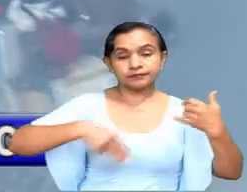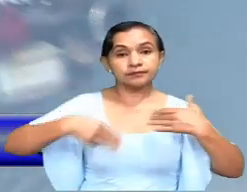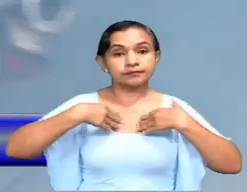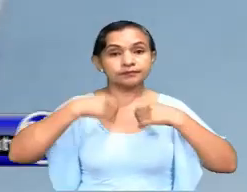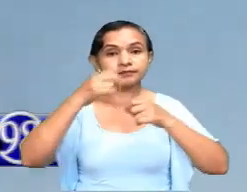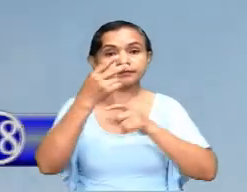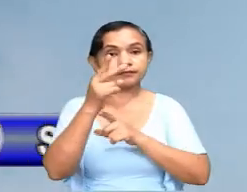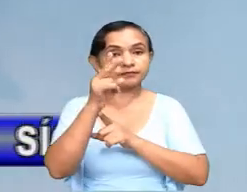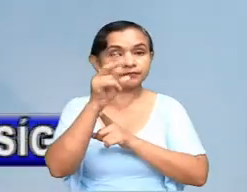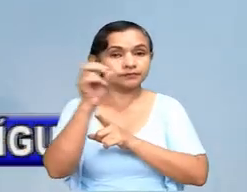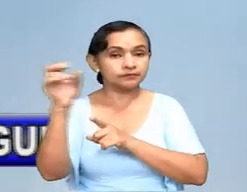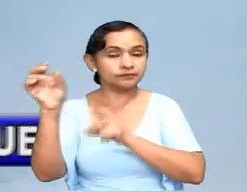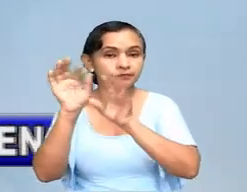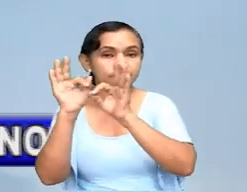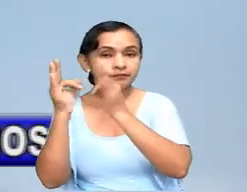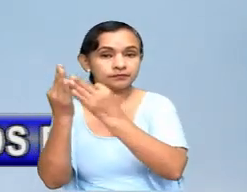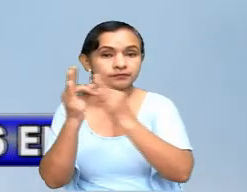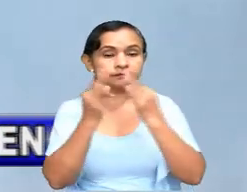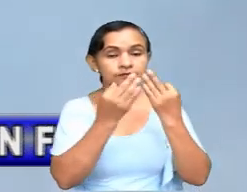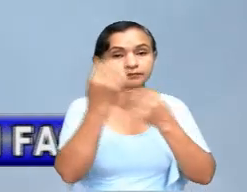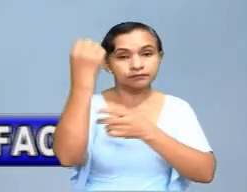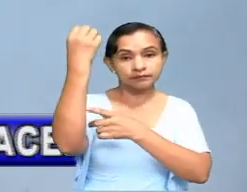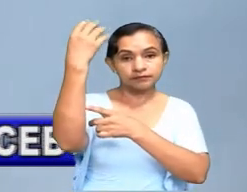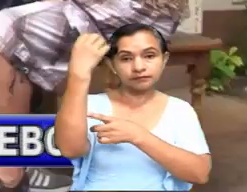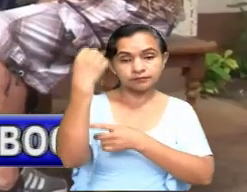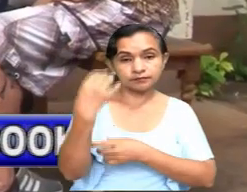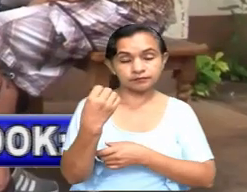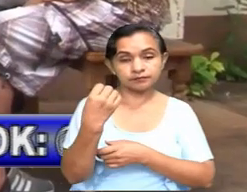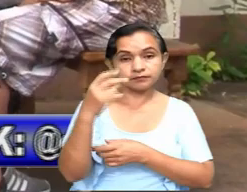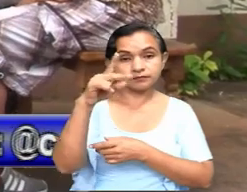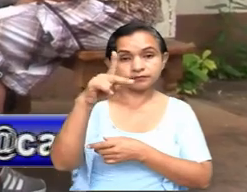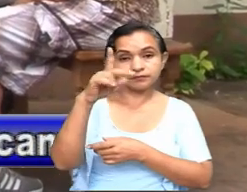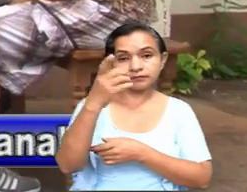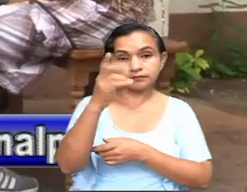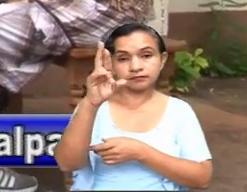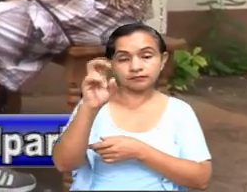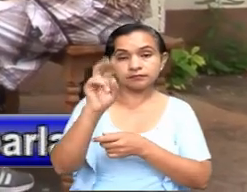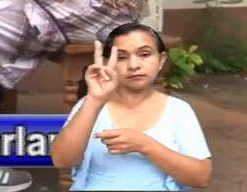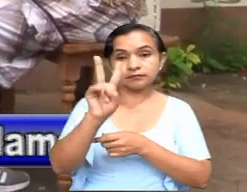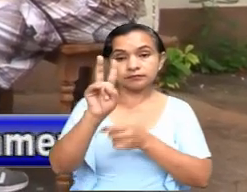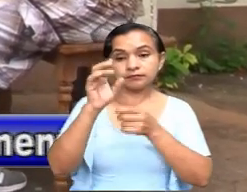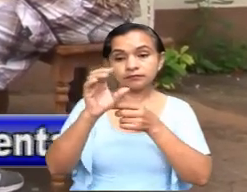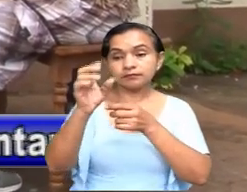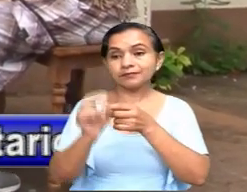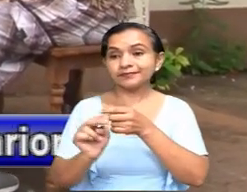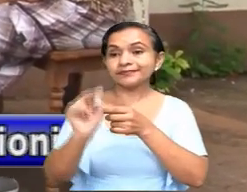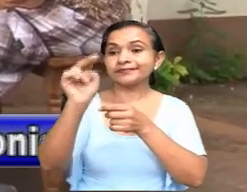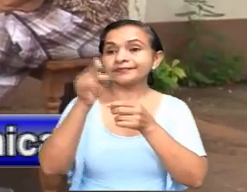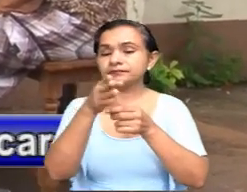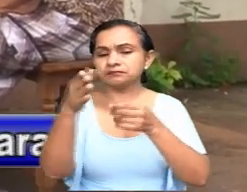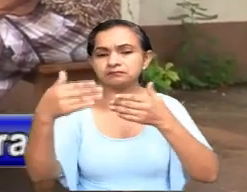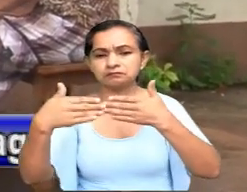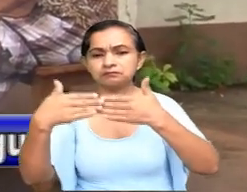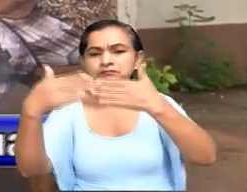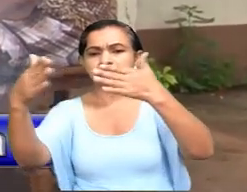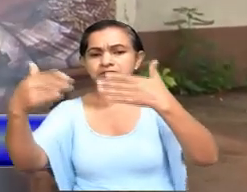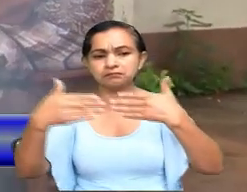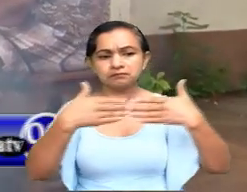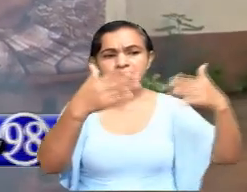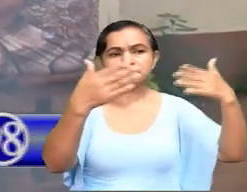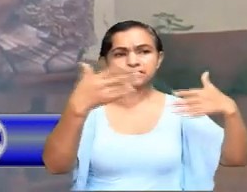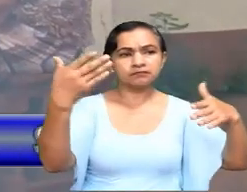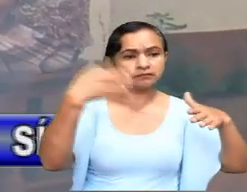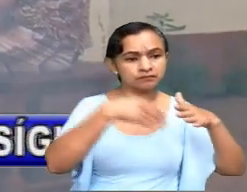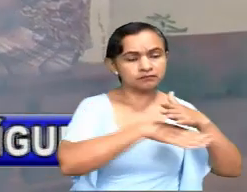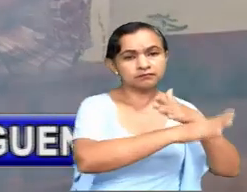200 familias de este barrio, ubicado en los semáforos de la Pedro Joaquín Chamorro, dos cuadras al norte, abrieron sus puertas para eliminar al mosquito